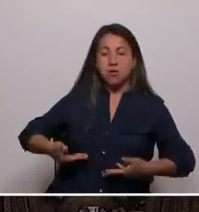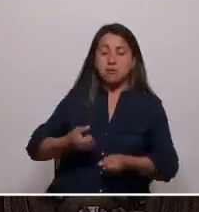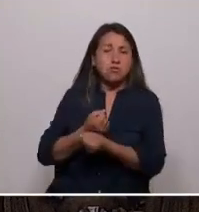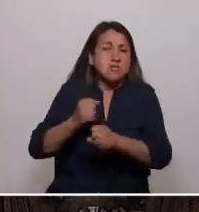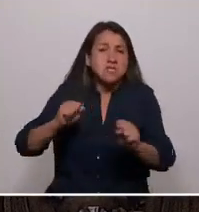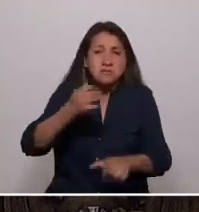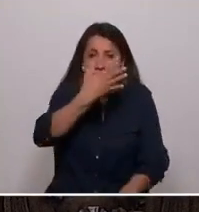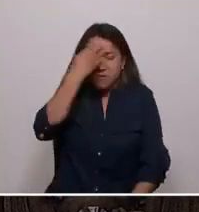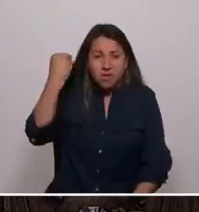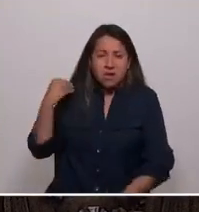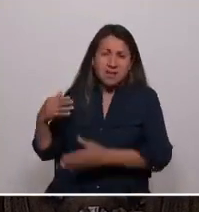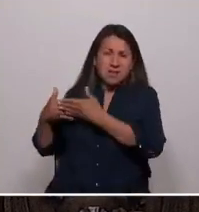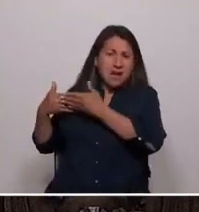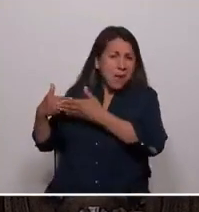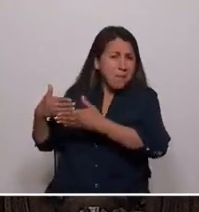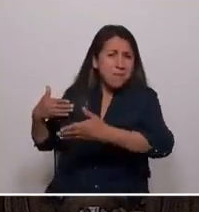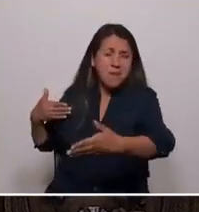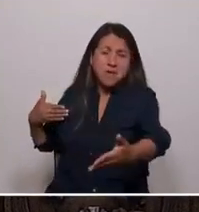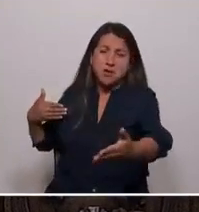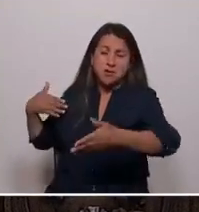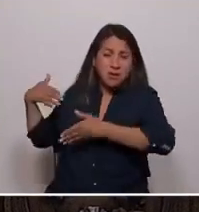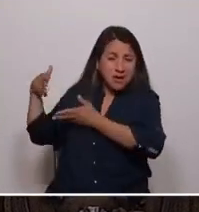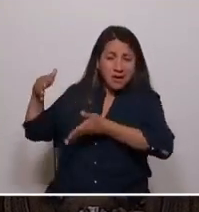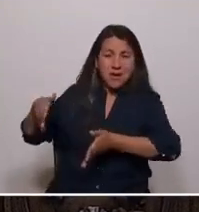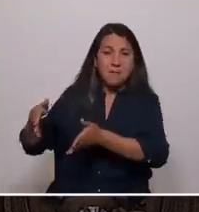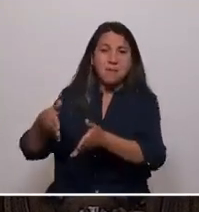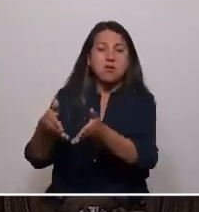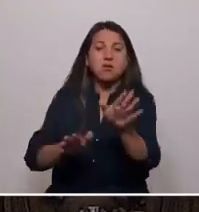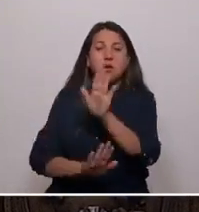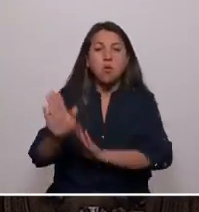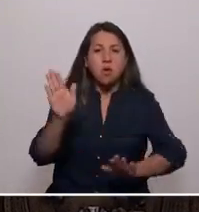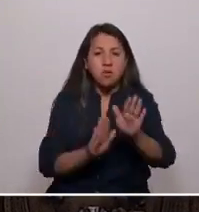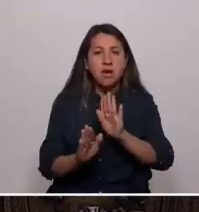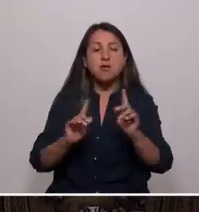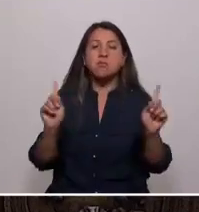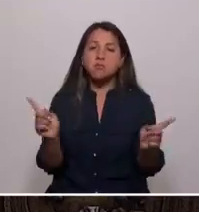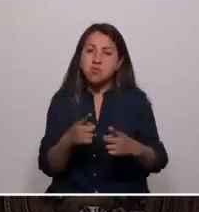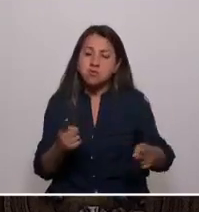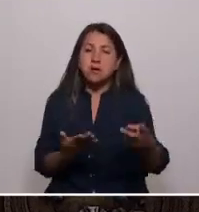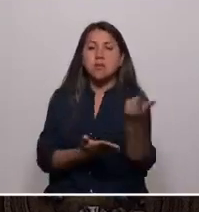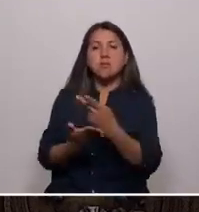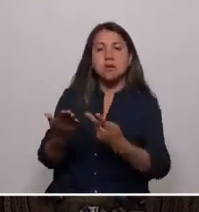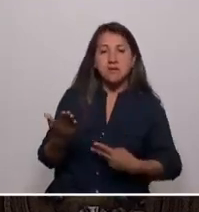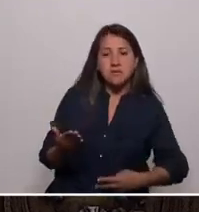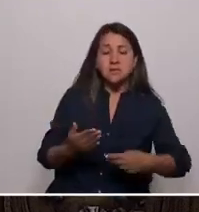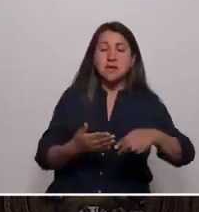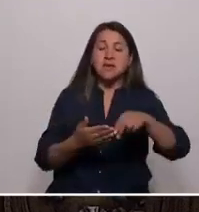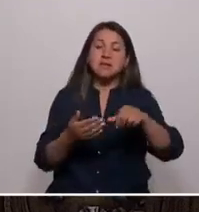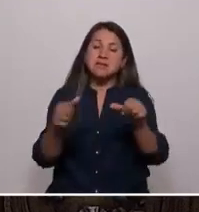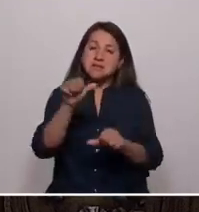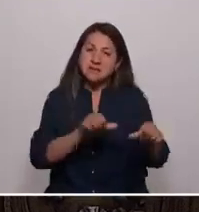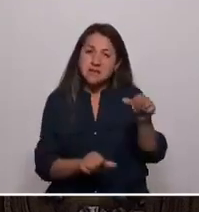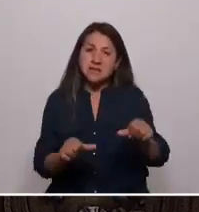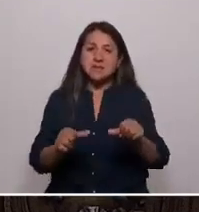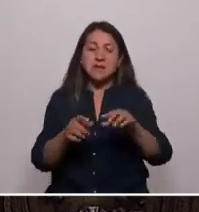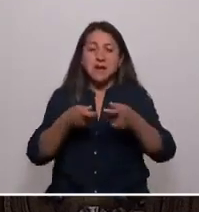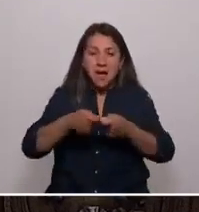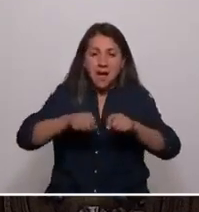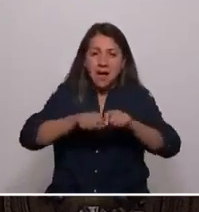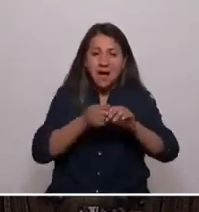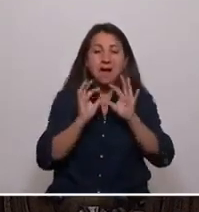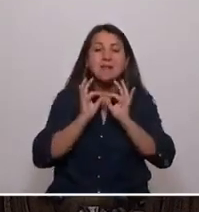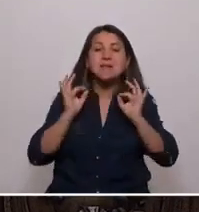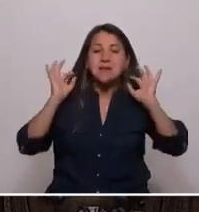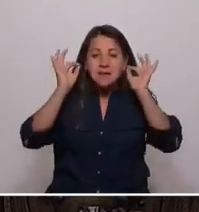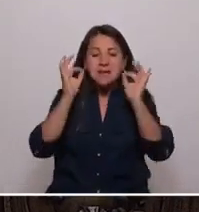en este trayecto a tantos y tantas que iluminaron nuestras letras, nuestra música, nuestra pintura, la ciencia, nuestra artesanía, nuestras